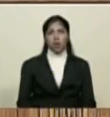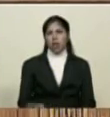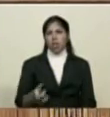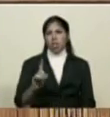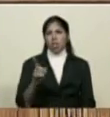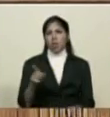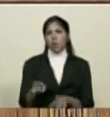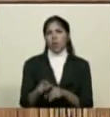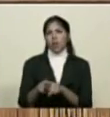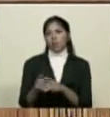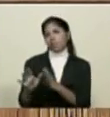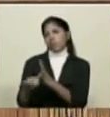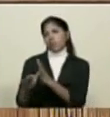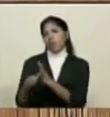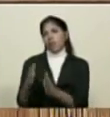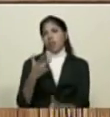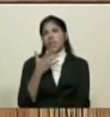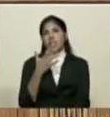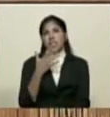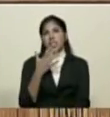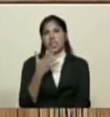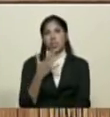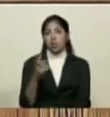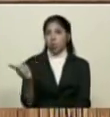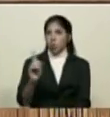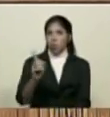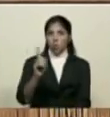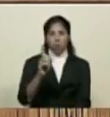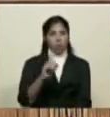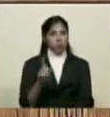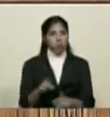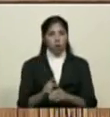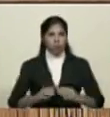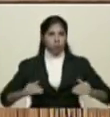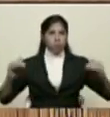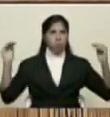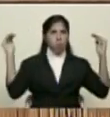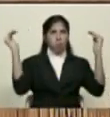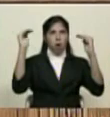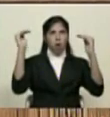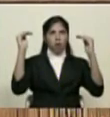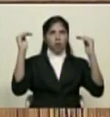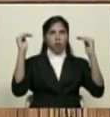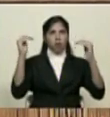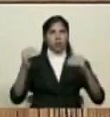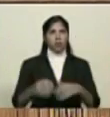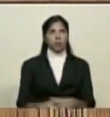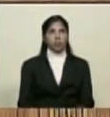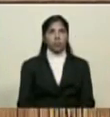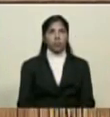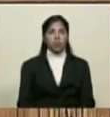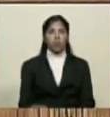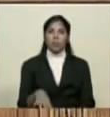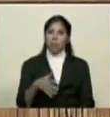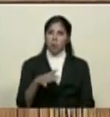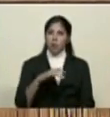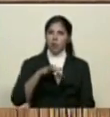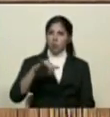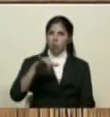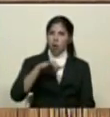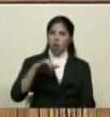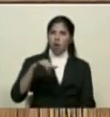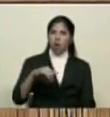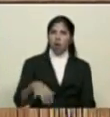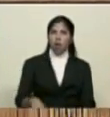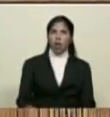menores. Yo diría que del más alto nivel, inclusive semejante a los que se llaman en derecho